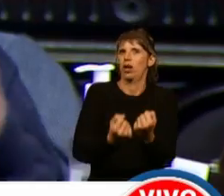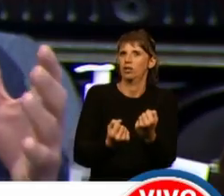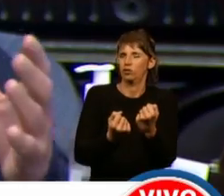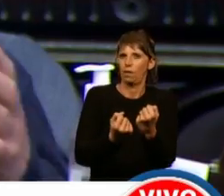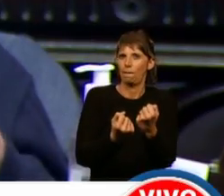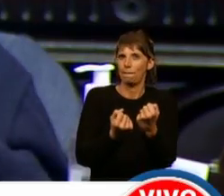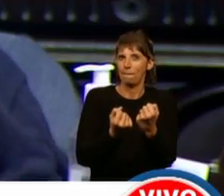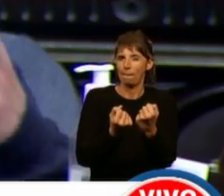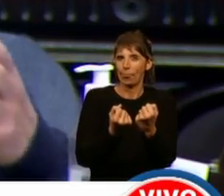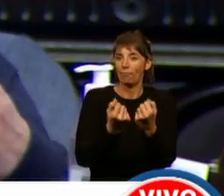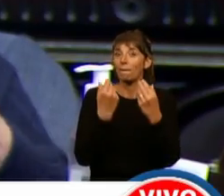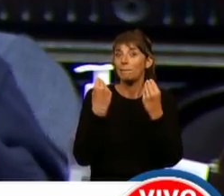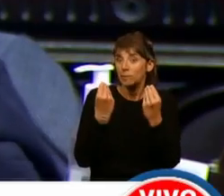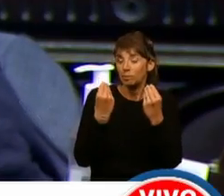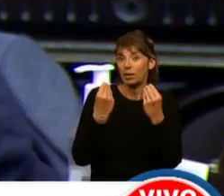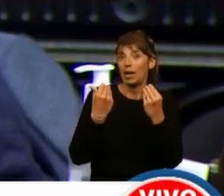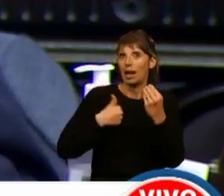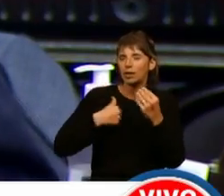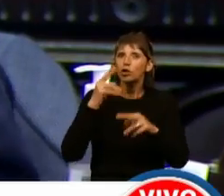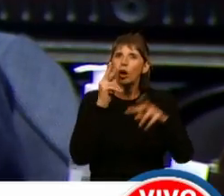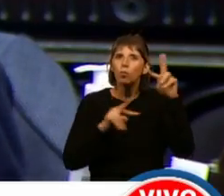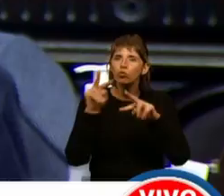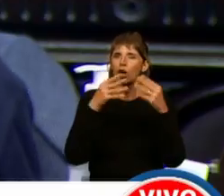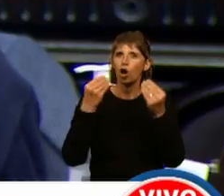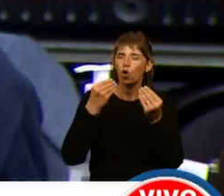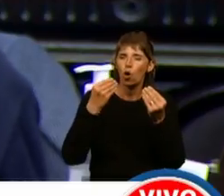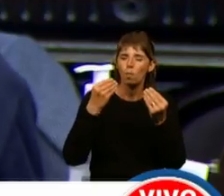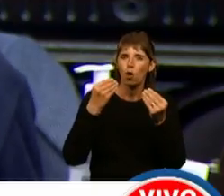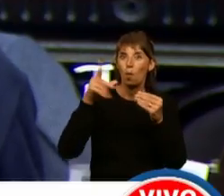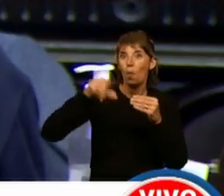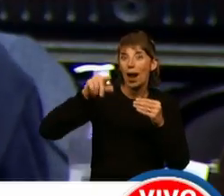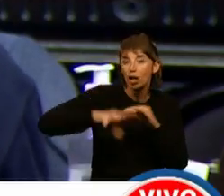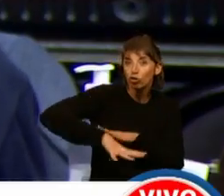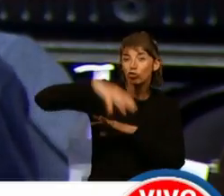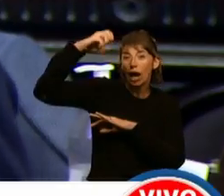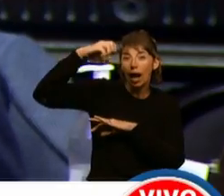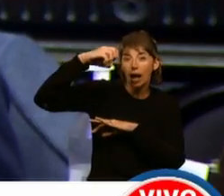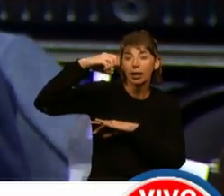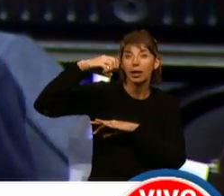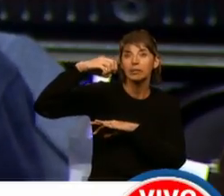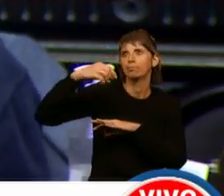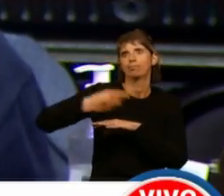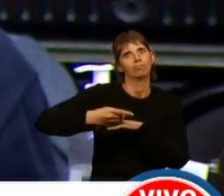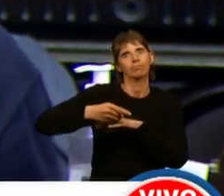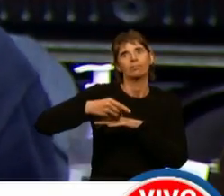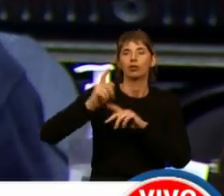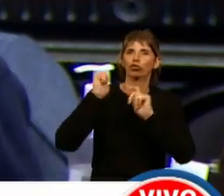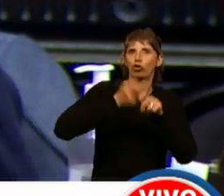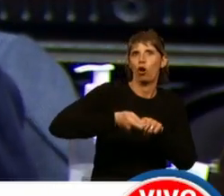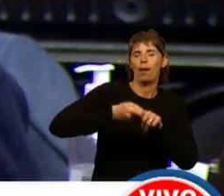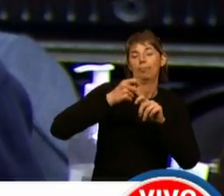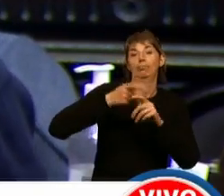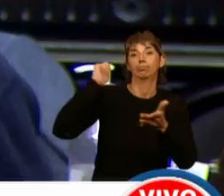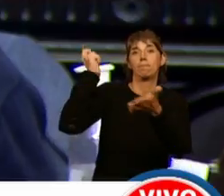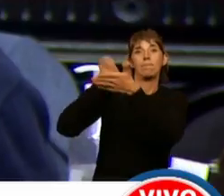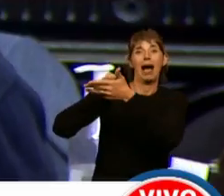para ampliar esa capacidad productiva esa red de esas posibilidades lo vamos a hacer y lo hacemos para pagarle a nuestros proveedores